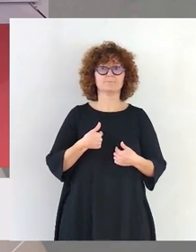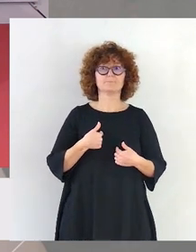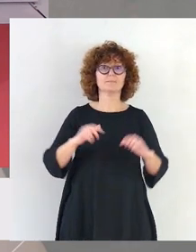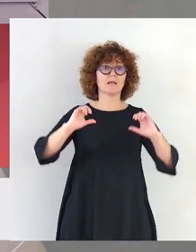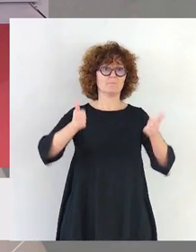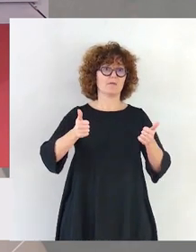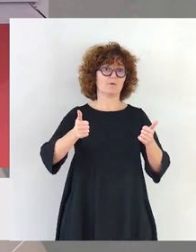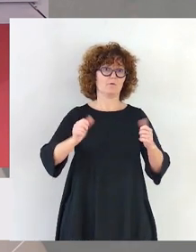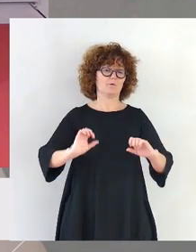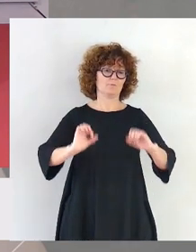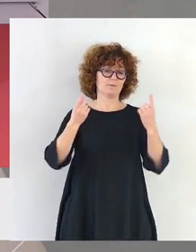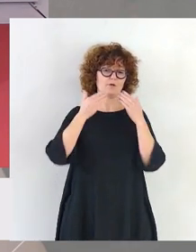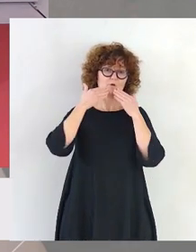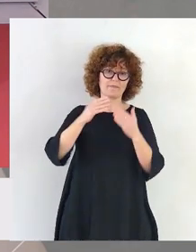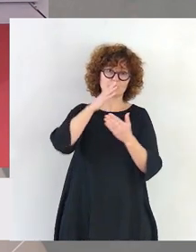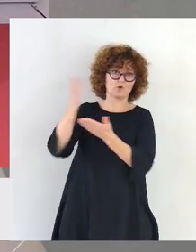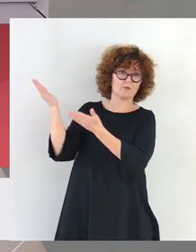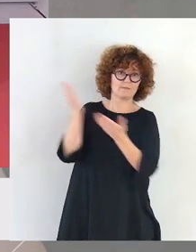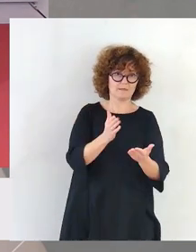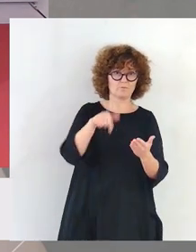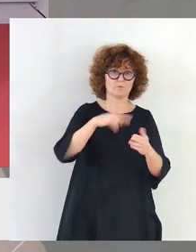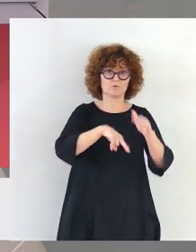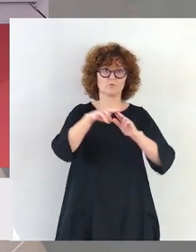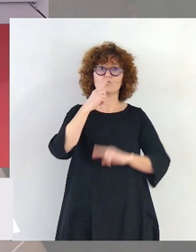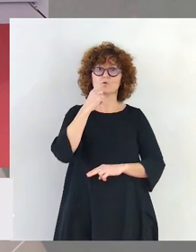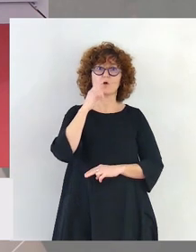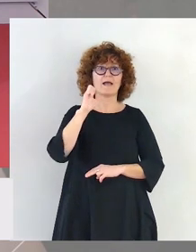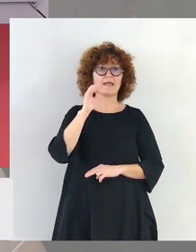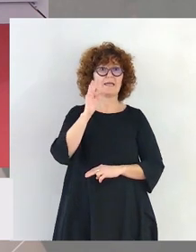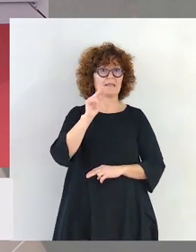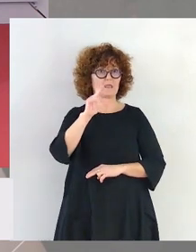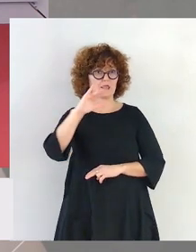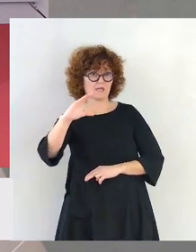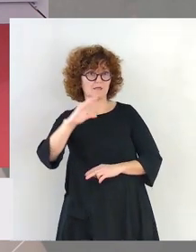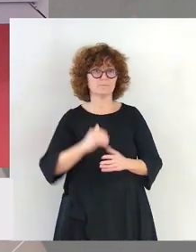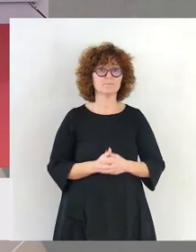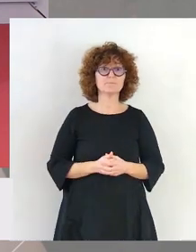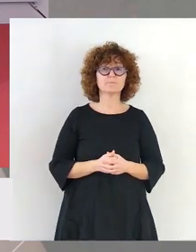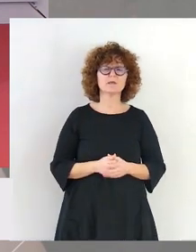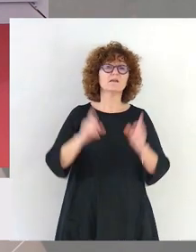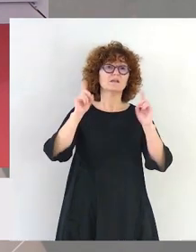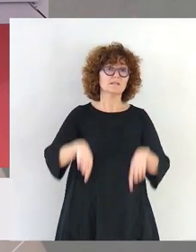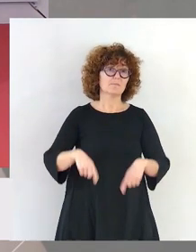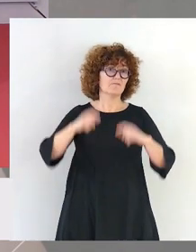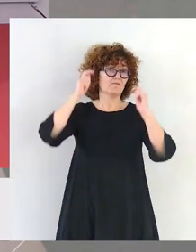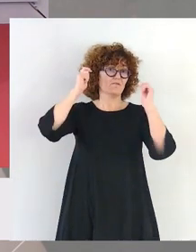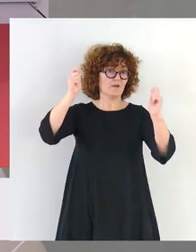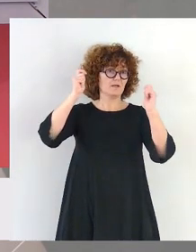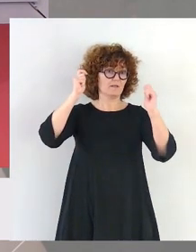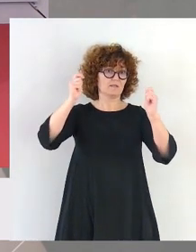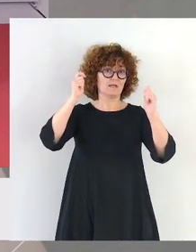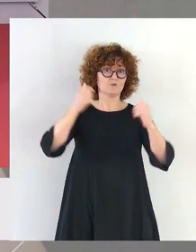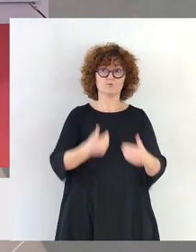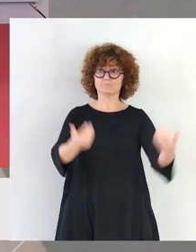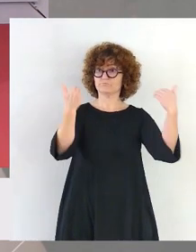las gracias a por la invitación a Cruz Roja a eic y y felicitando también felicitando a los